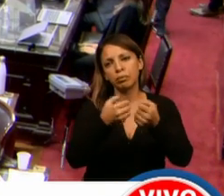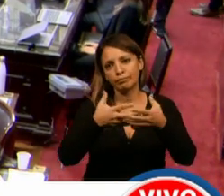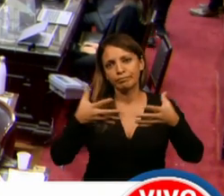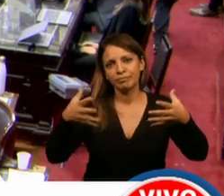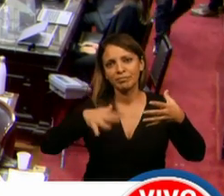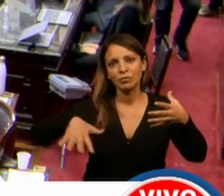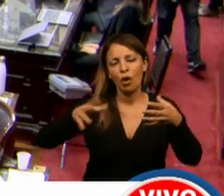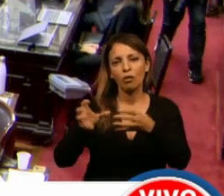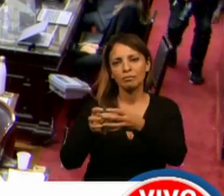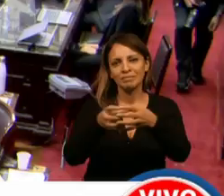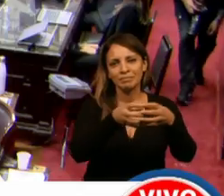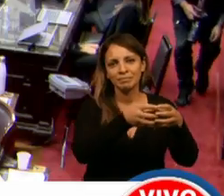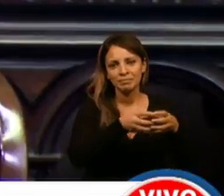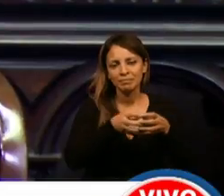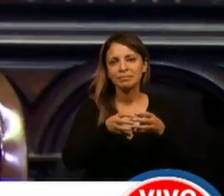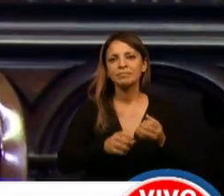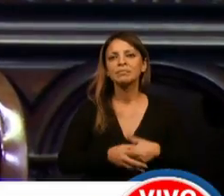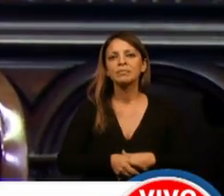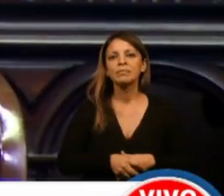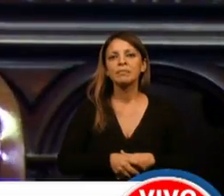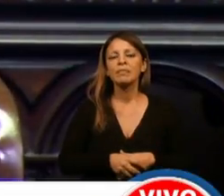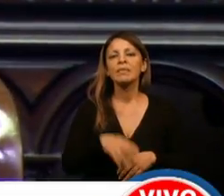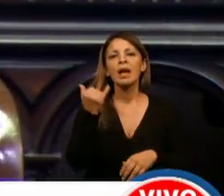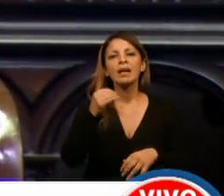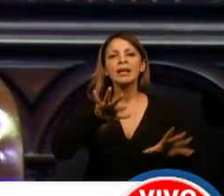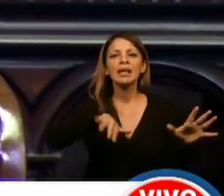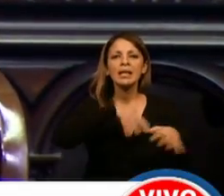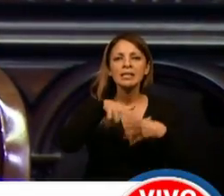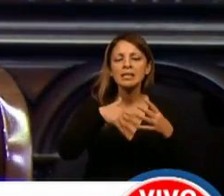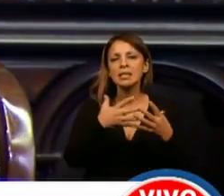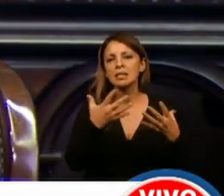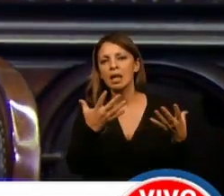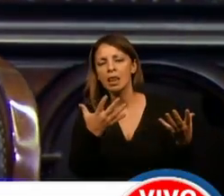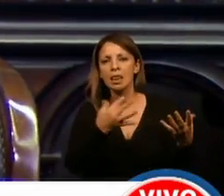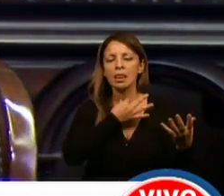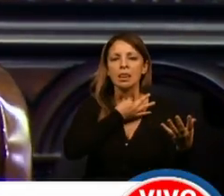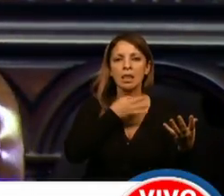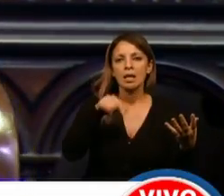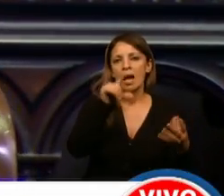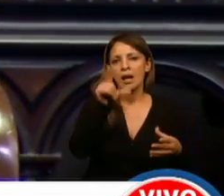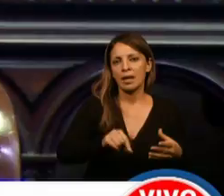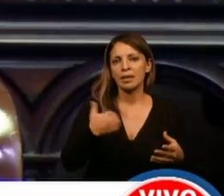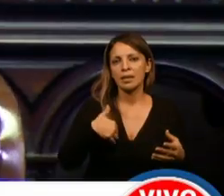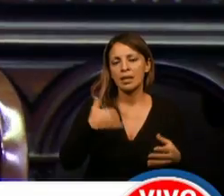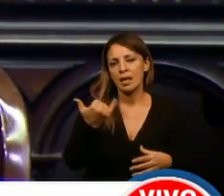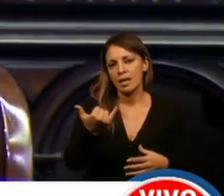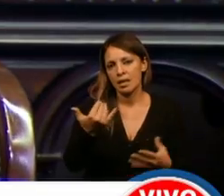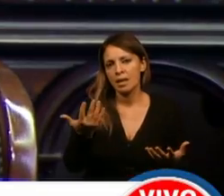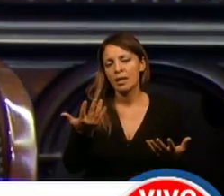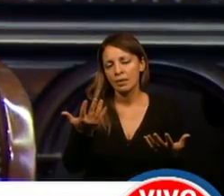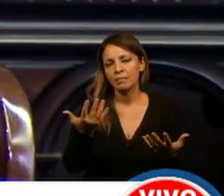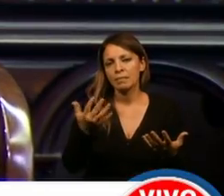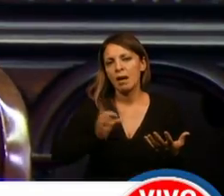de los diversos bloques que dentro del marco de crisis profunda que vive la argentina las